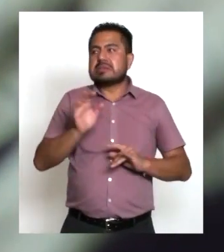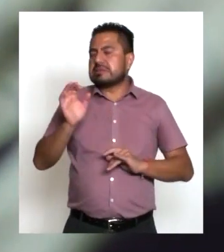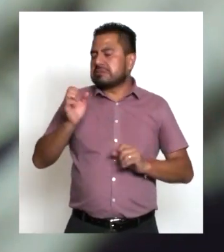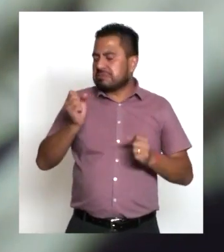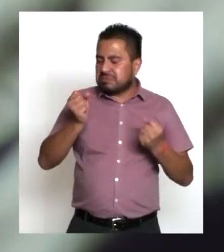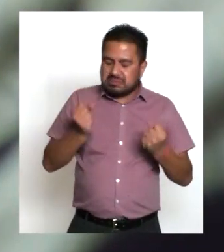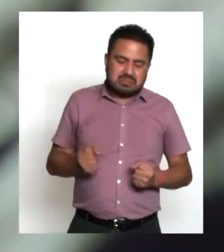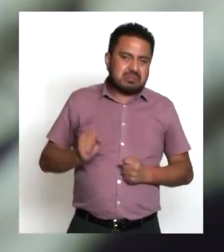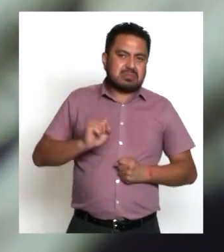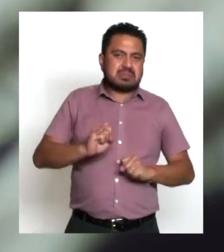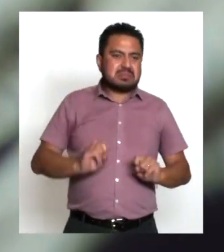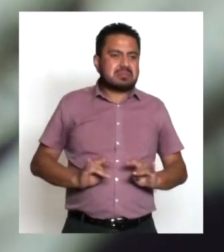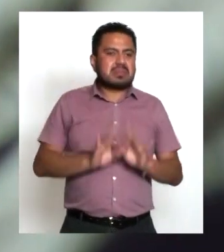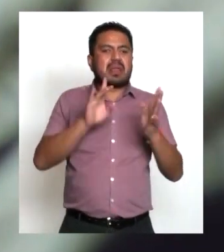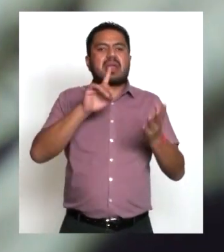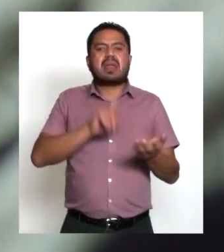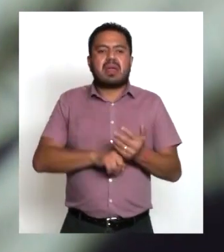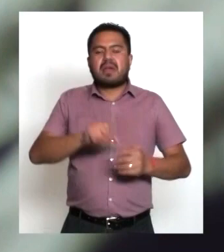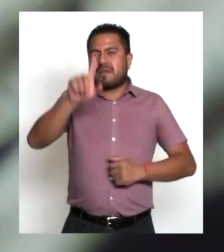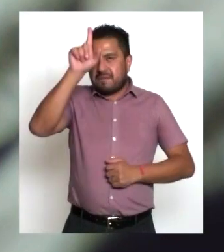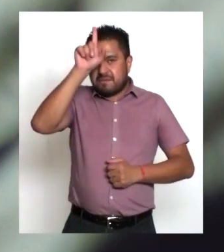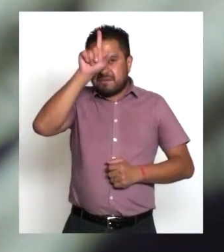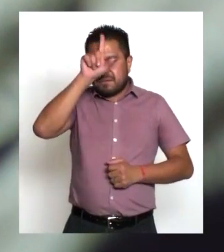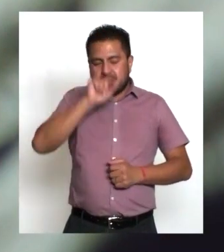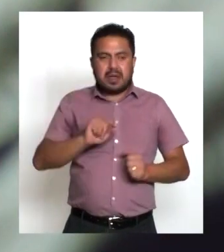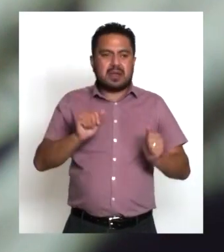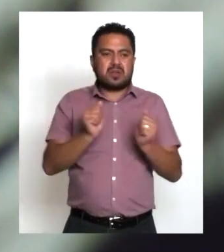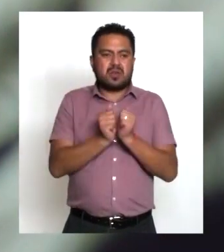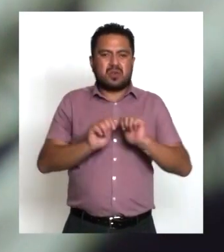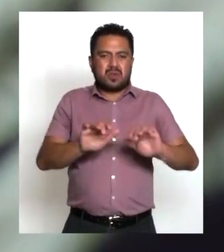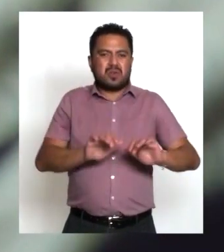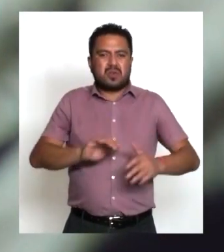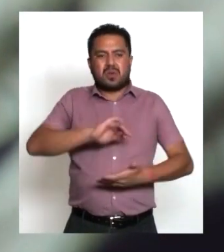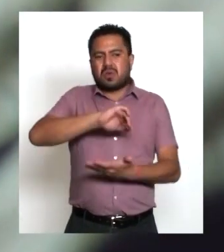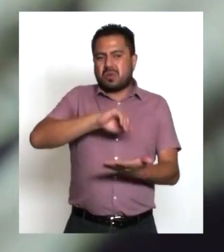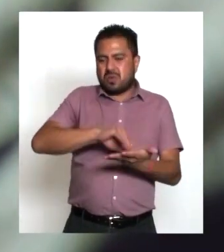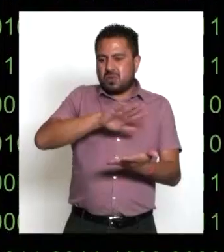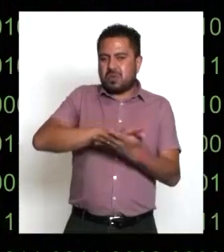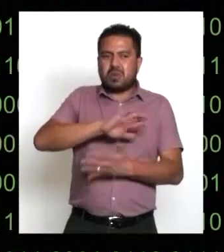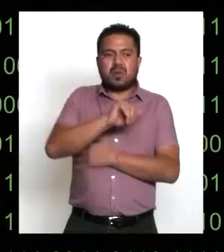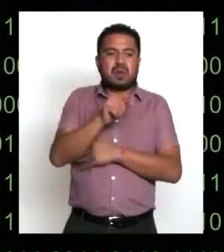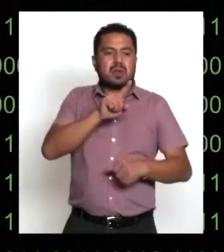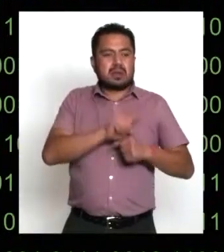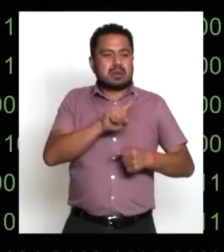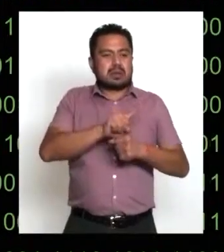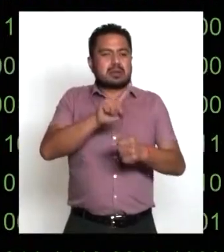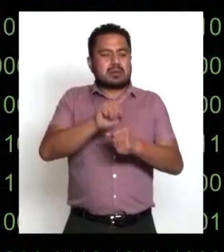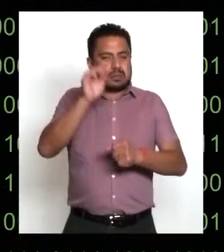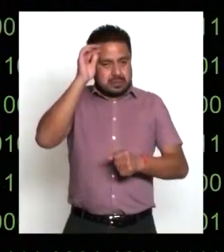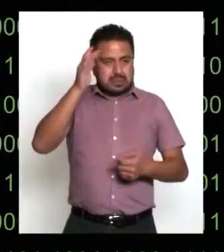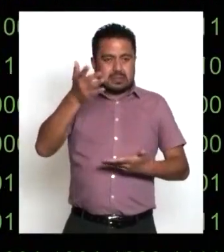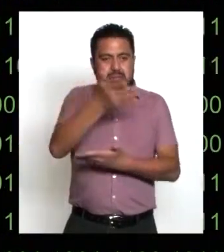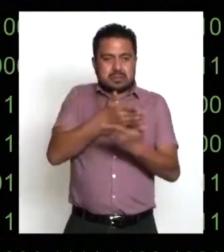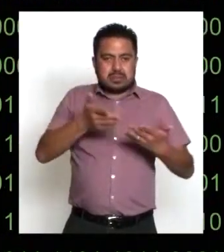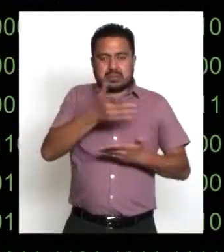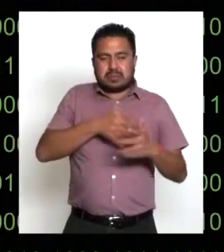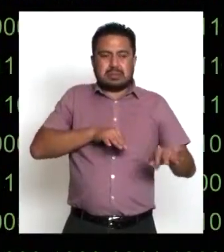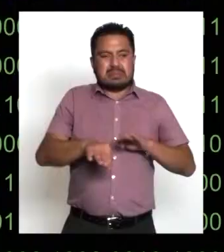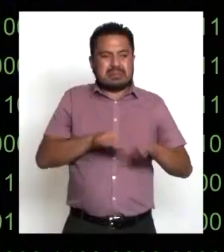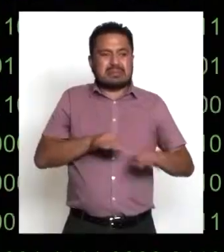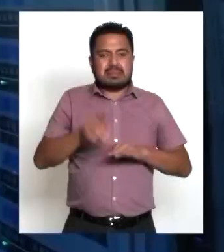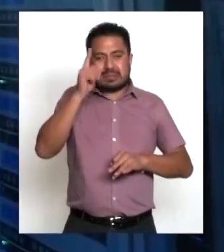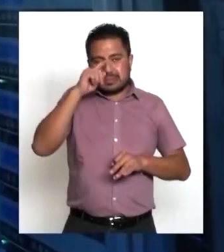sociales? Seguramente fueron ocasionados por una falla en el servidor. Cada día los proveedores de los